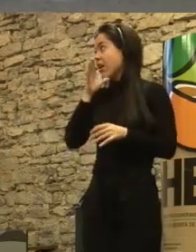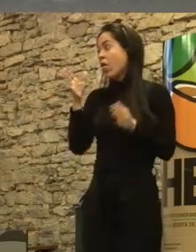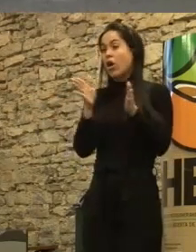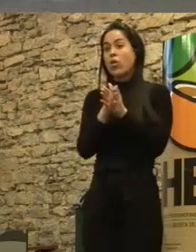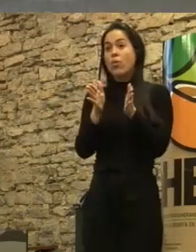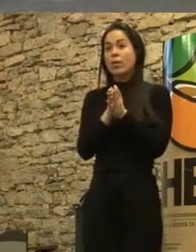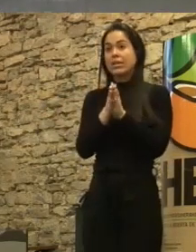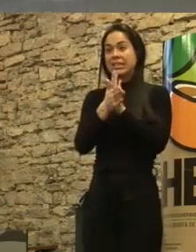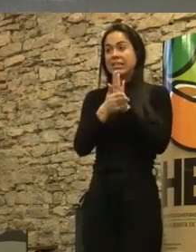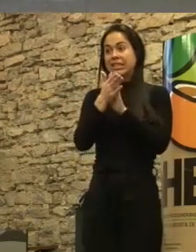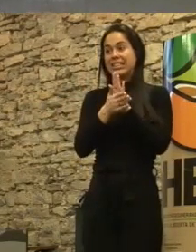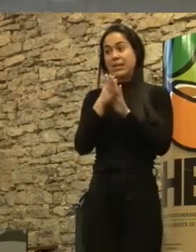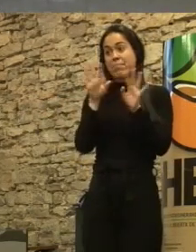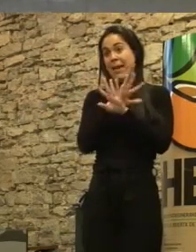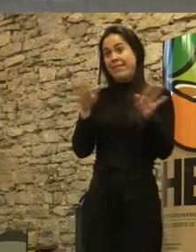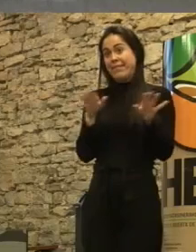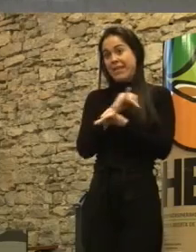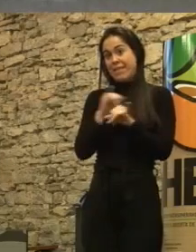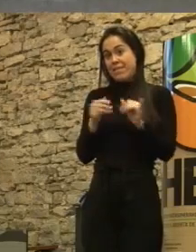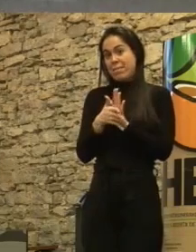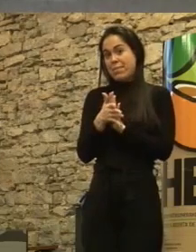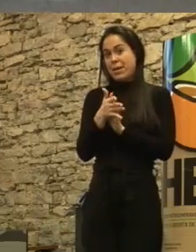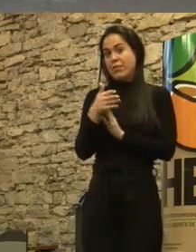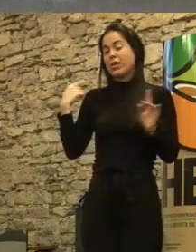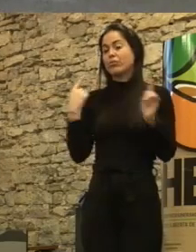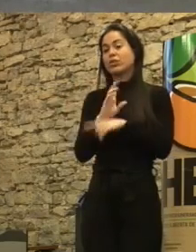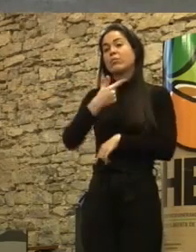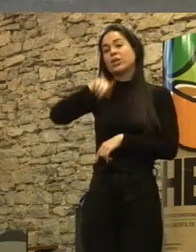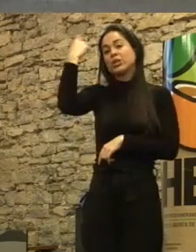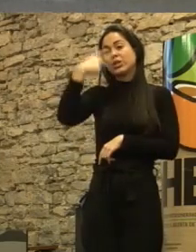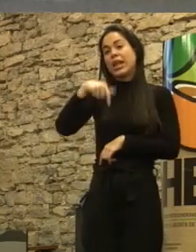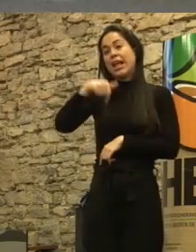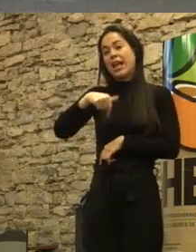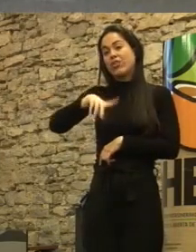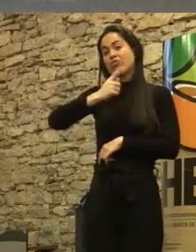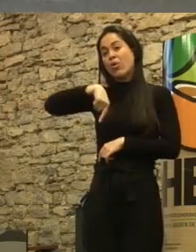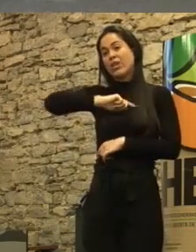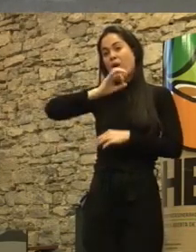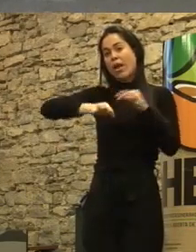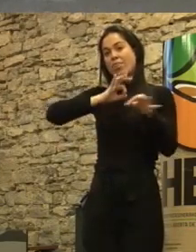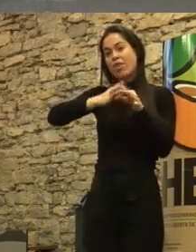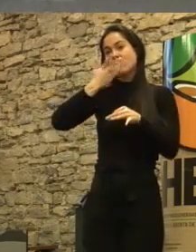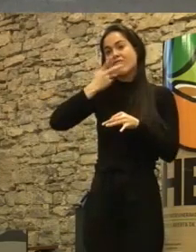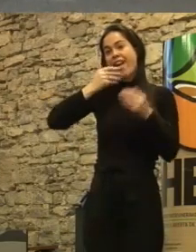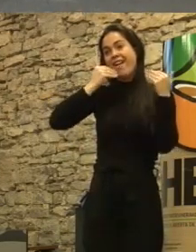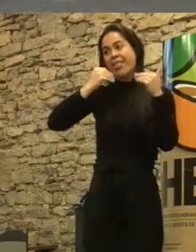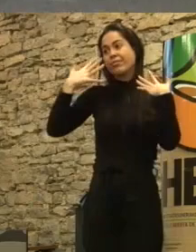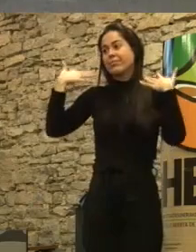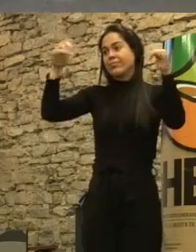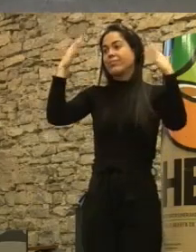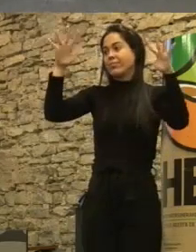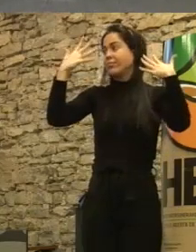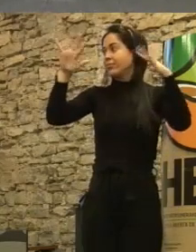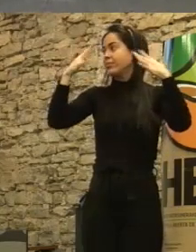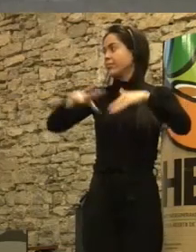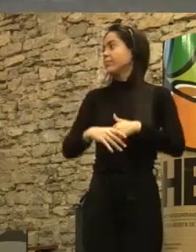que culmine un poco, para que conozcáis un poco lo que es nuestra organización aquí en Araba. Muchas gracias.